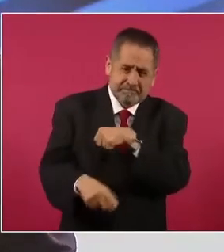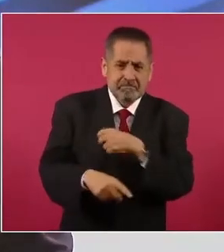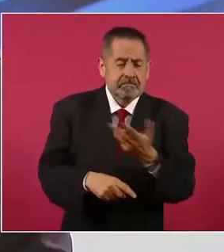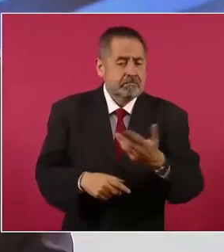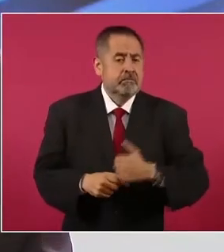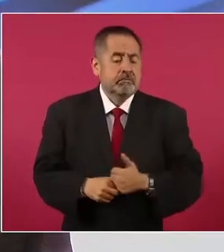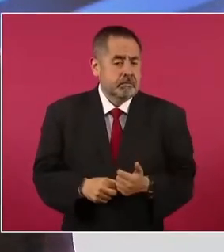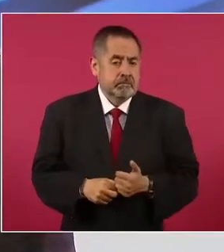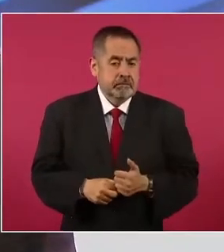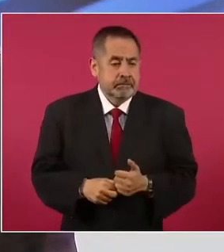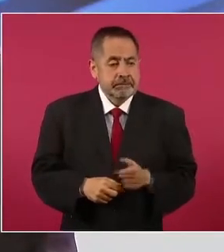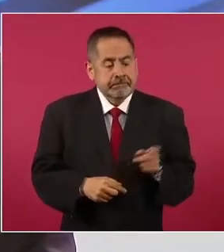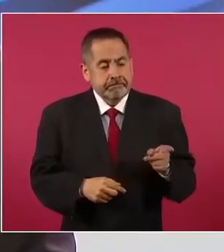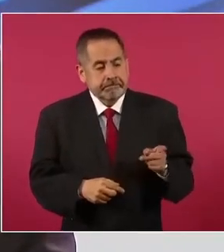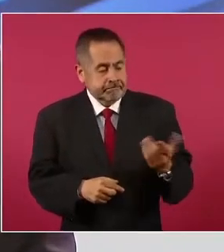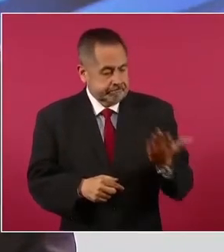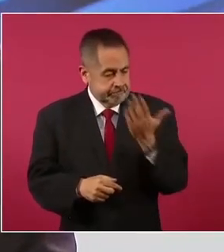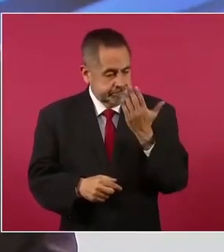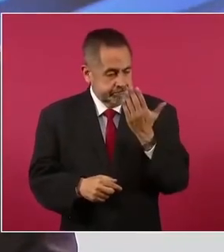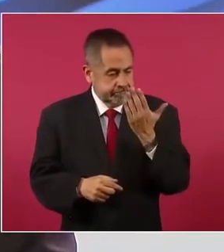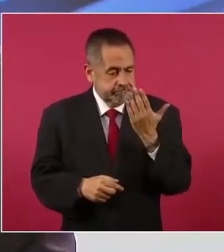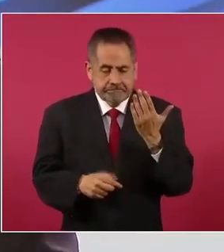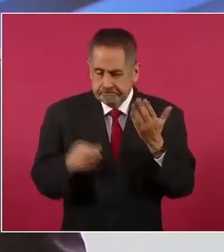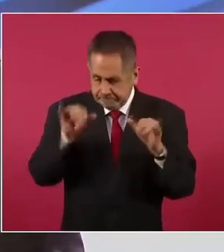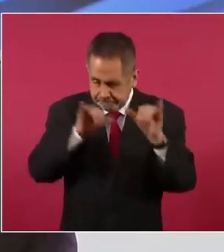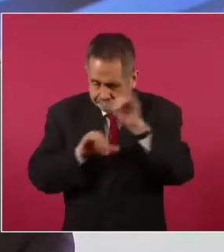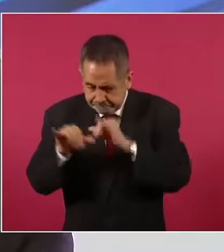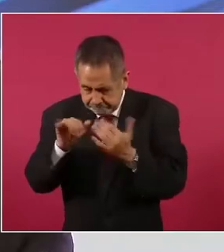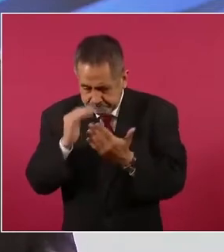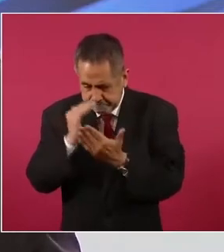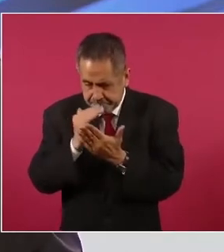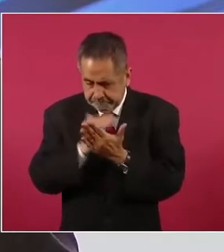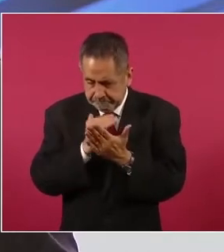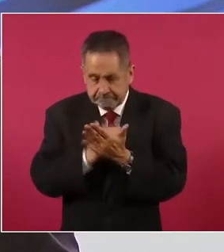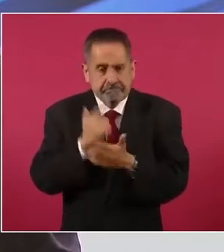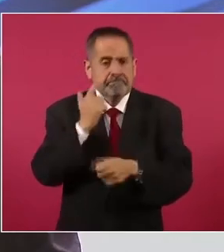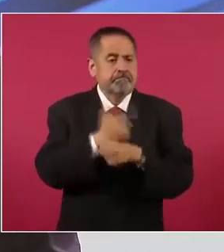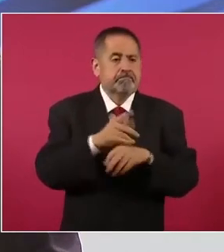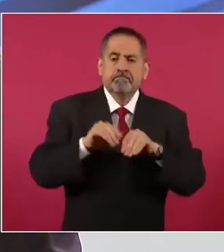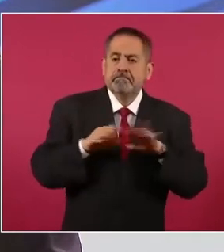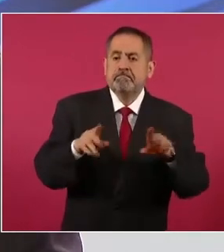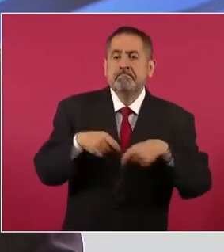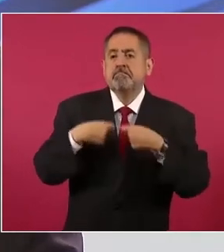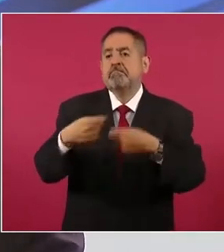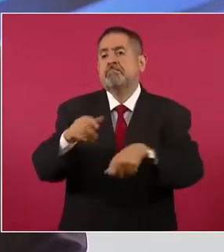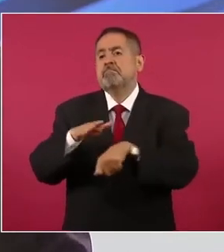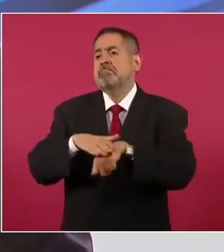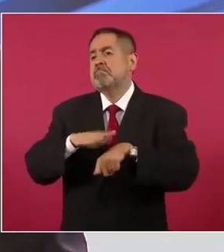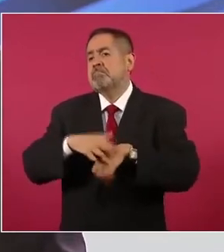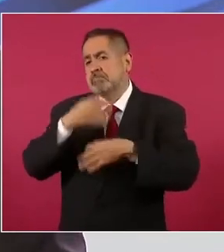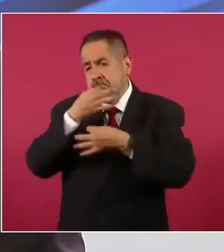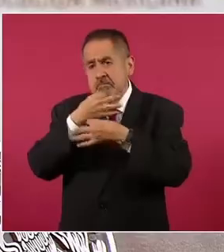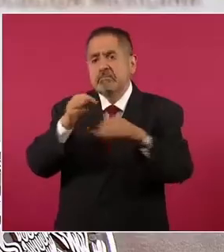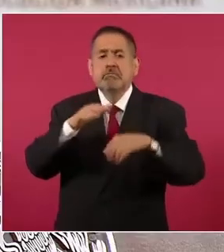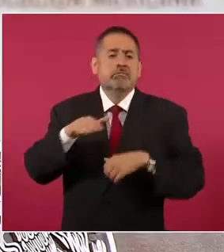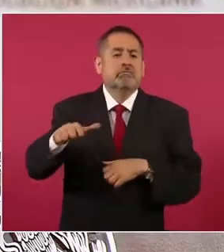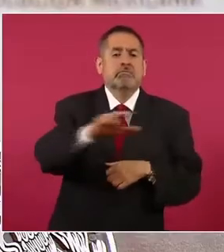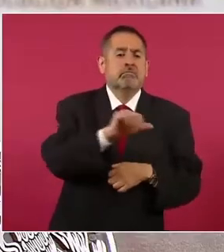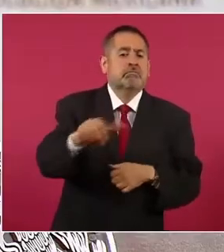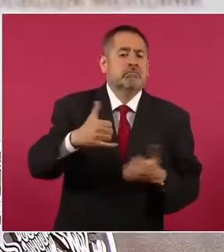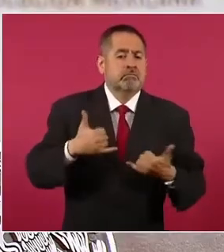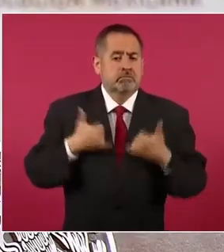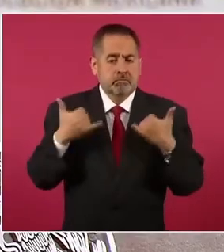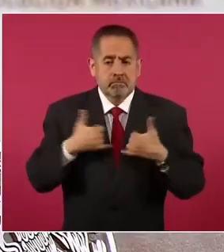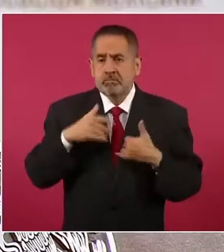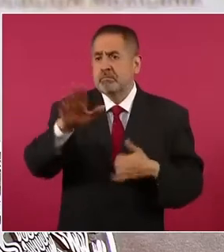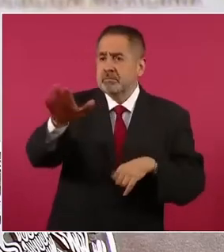todos estos elementos en nuestras manos, el siguiente paso fue hacerlo llegar a los jóvenes para advertirles lo que